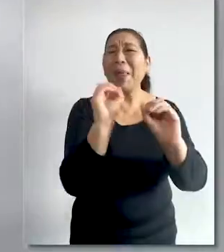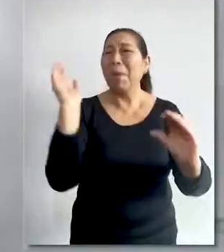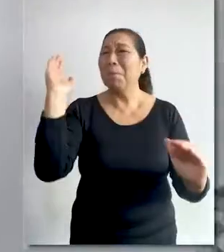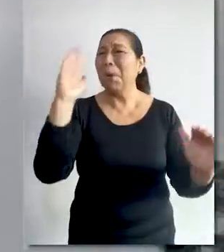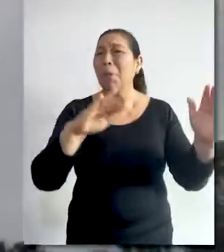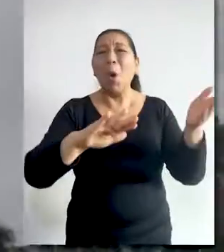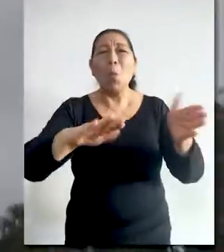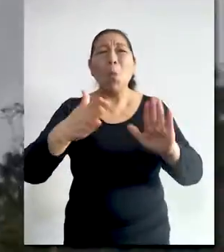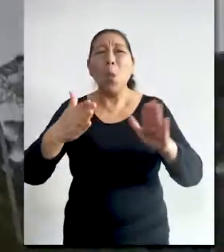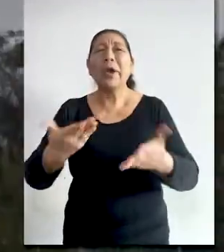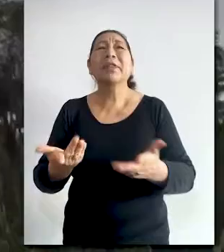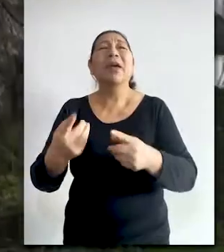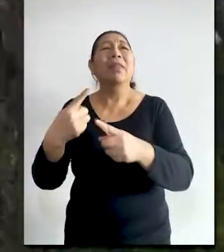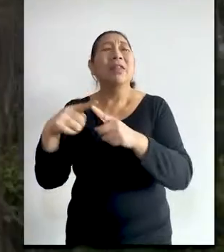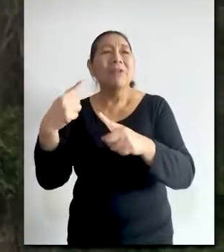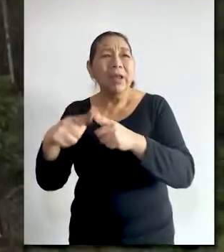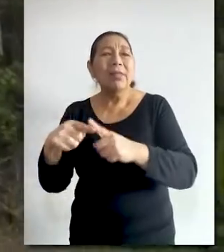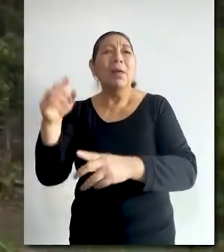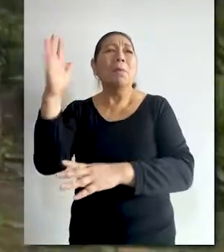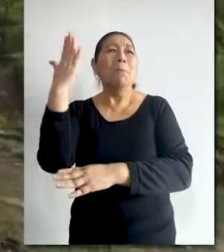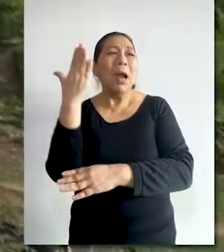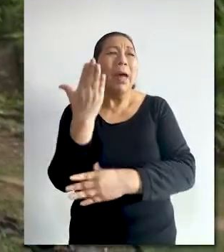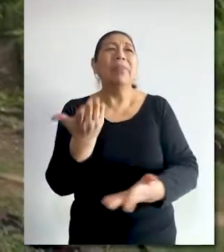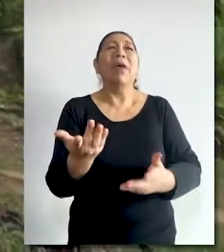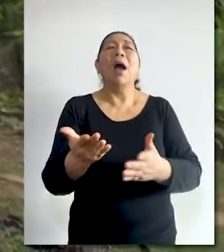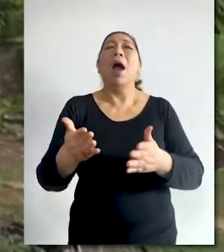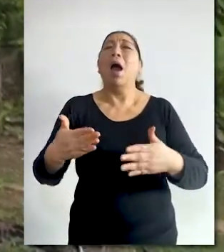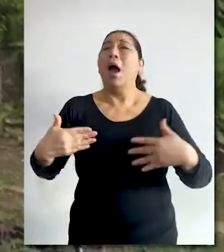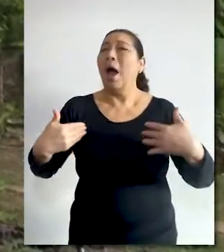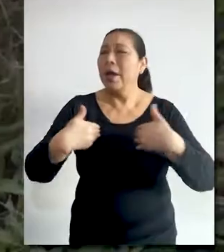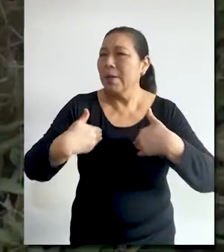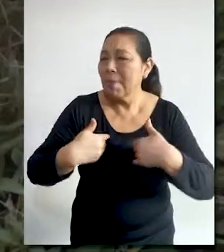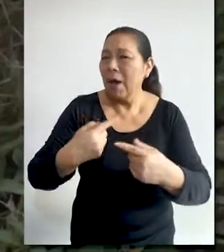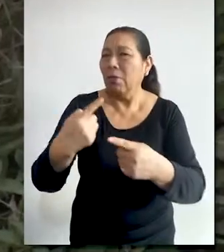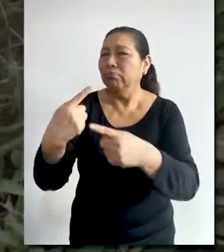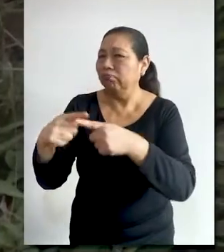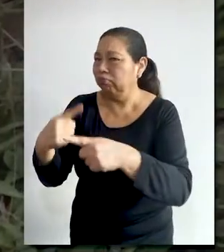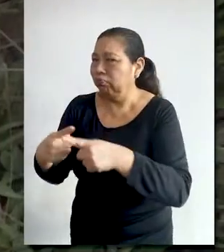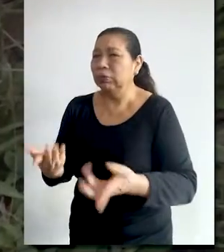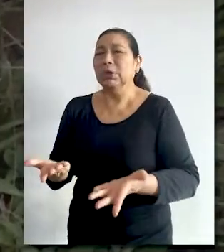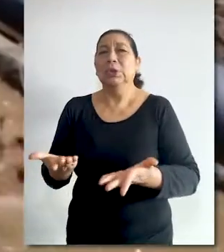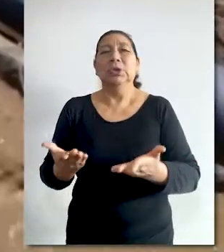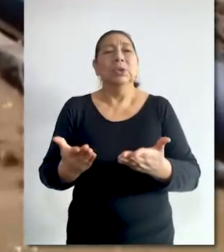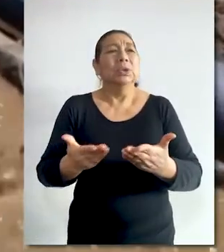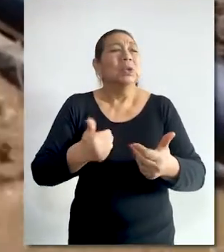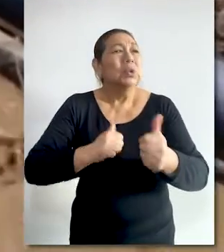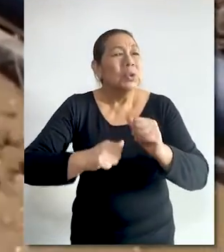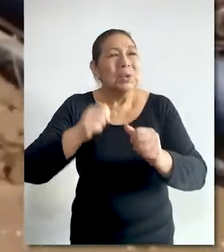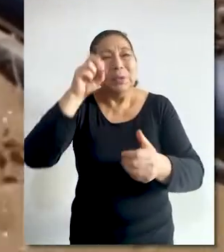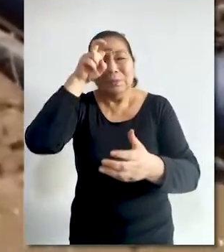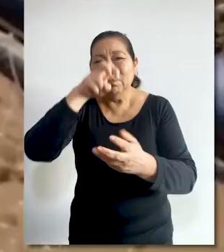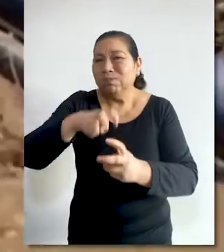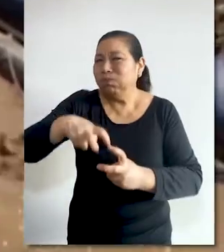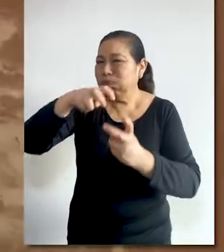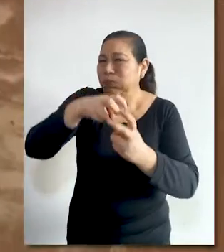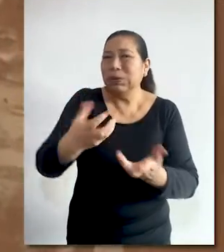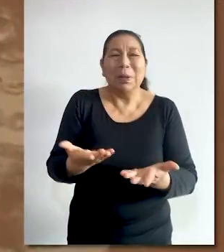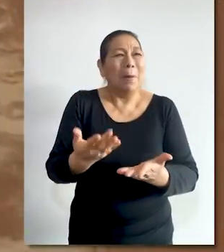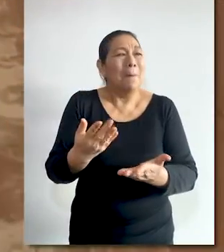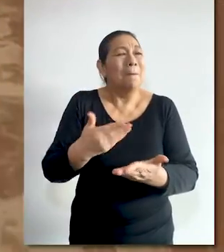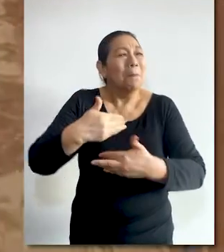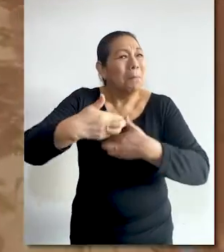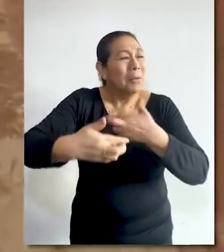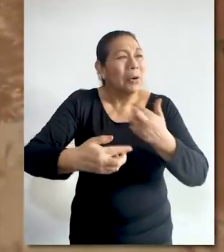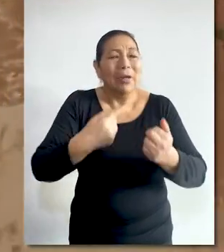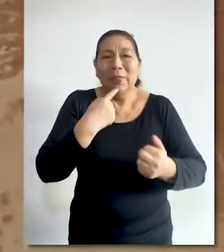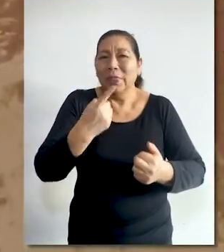medio ambiente, la muerte de aguajes, plantas, peces, aves y animales, debido a la actividad de la minería ilegal,